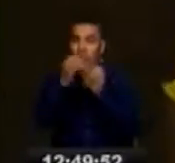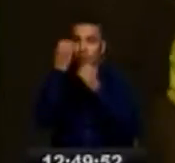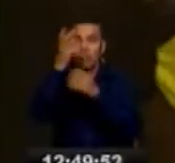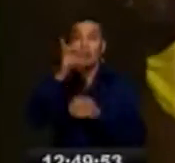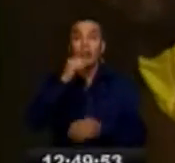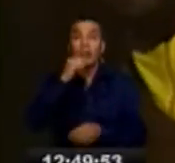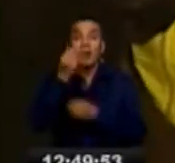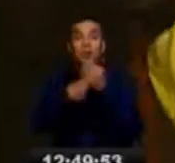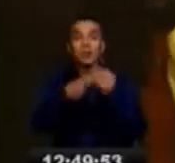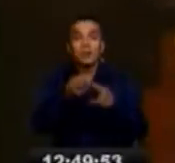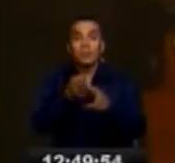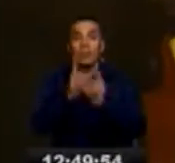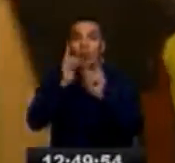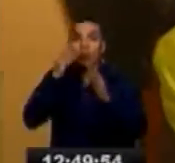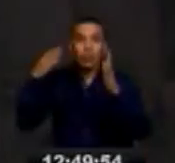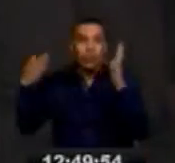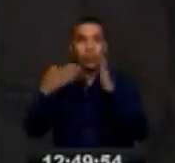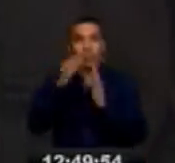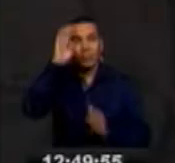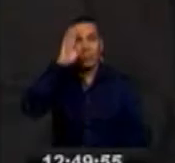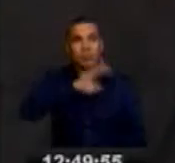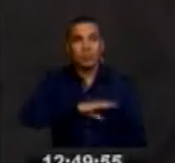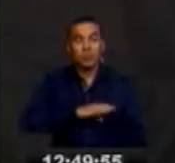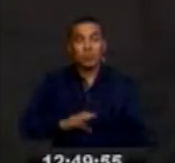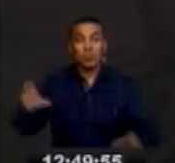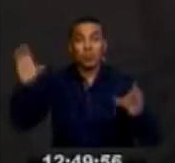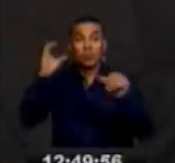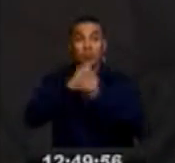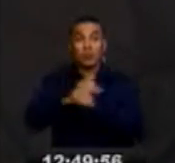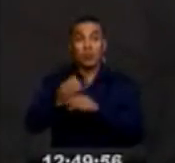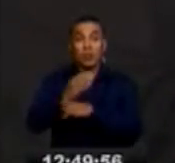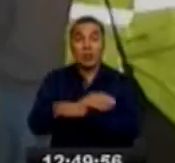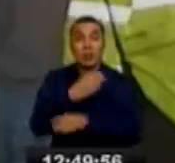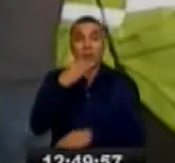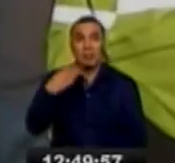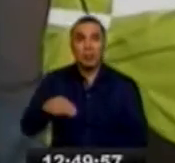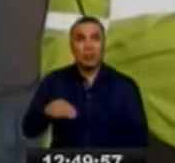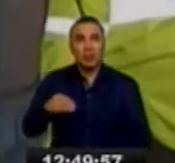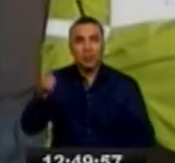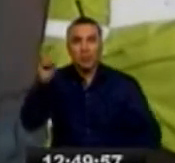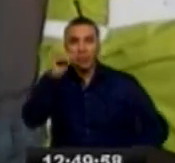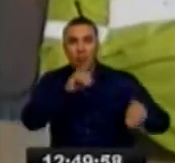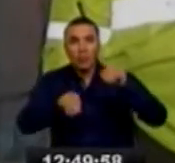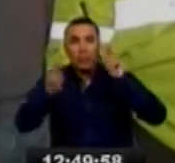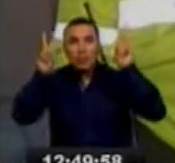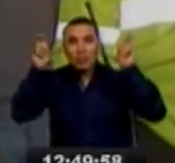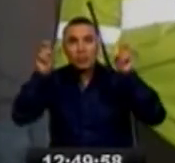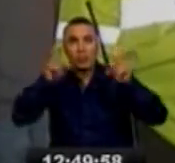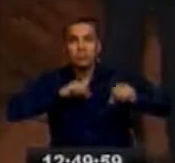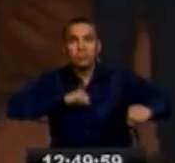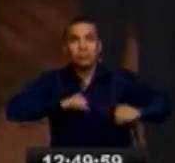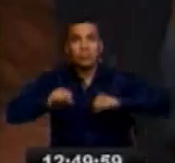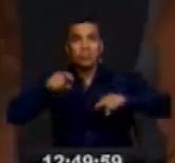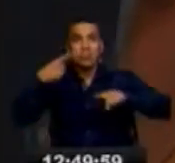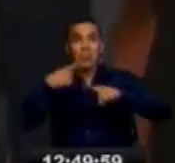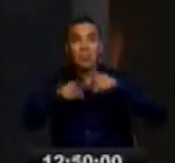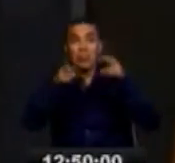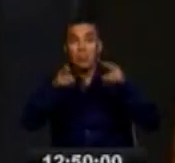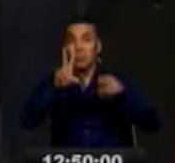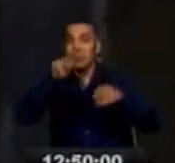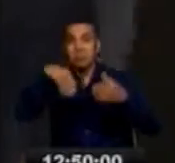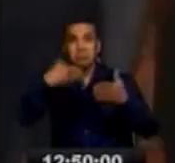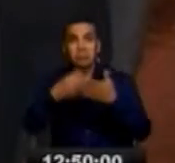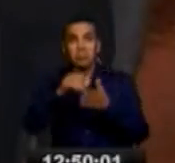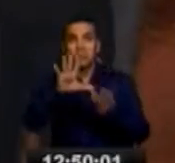realizó el disparo en contra de Froilán Jiménez. La noche del pasado miércoles se desarrolló la reconstrucción del caso. La diligencia se instaló pese a que a la misma no asistieron